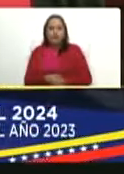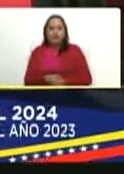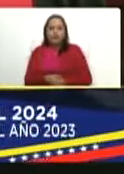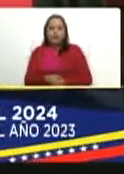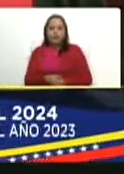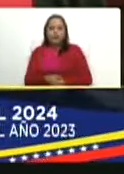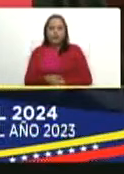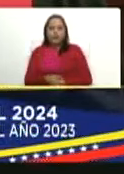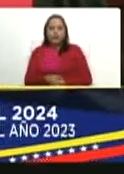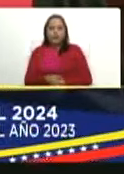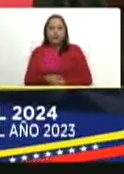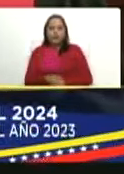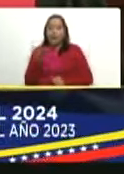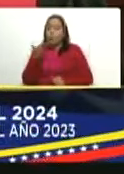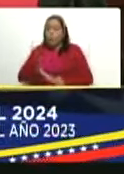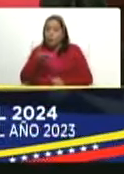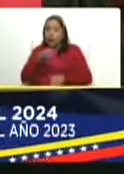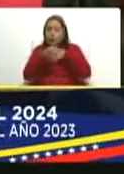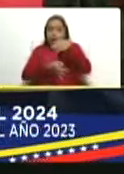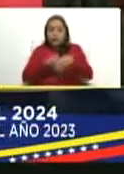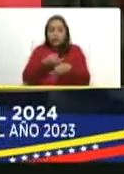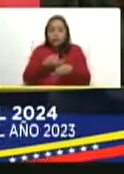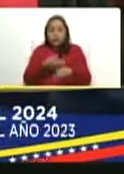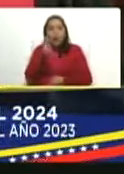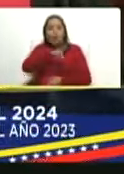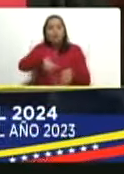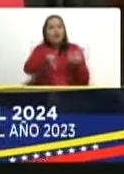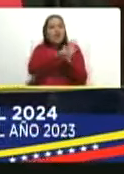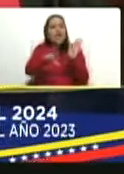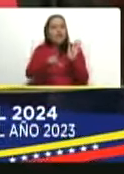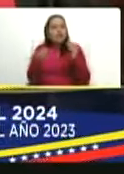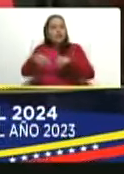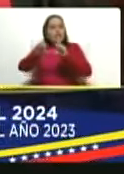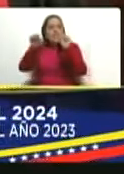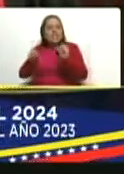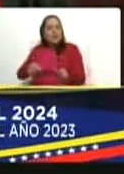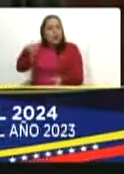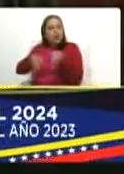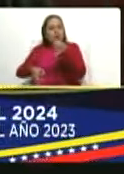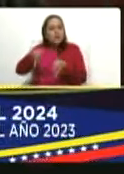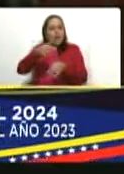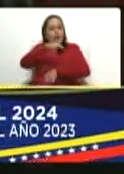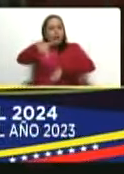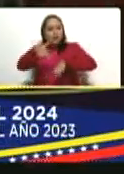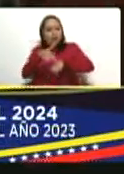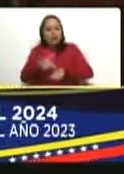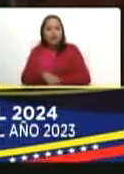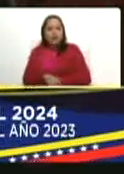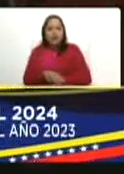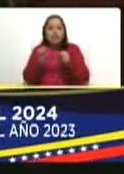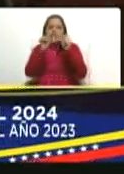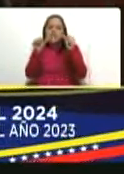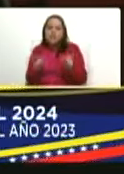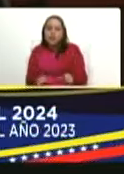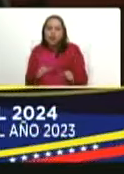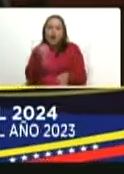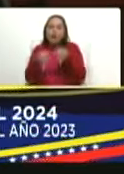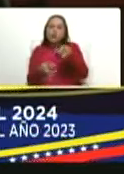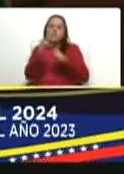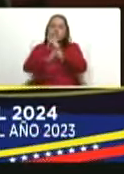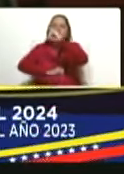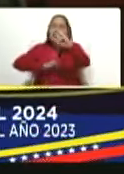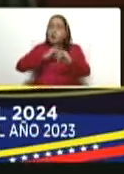Subrayo entonces que se usa la ley y el sistema jurídico nacional y el sistema jurídico